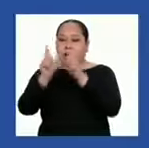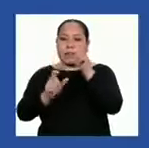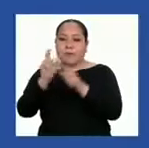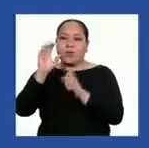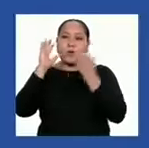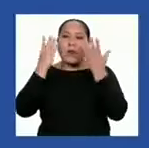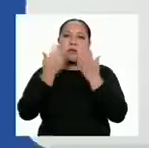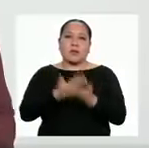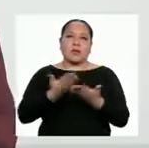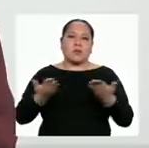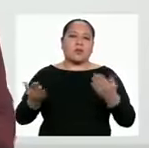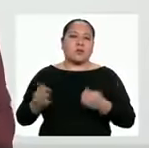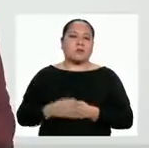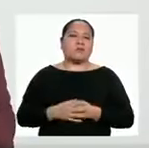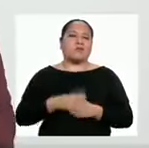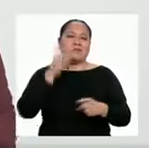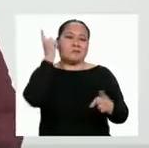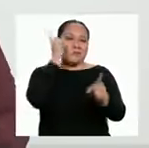como objetos.